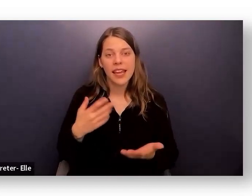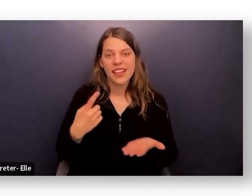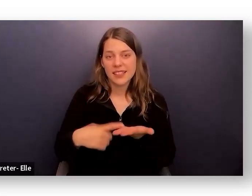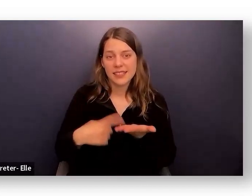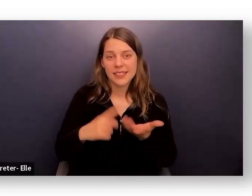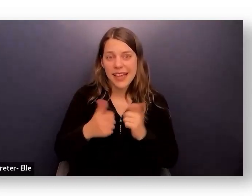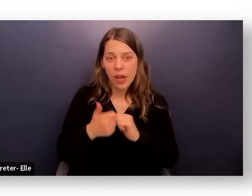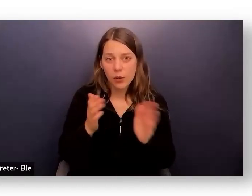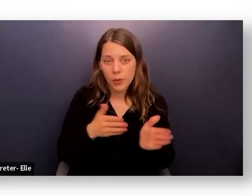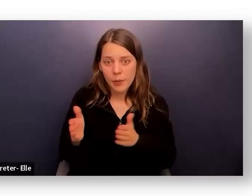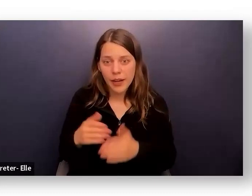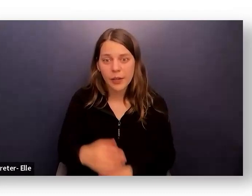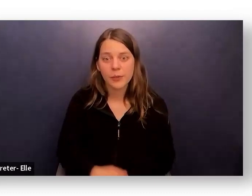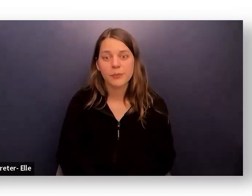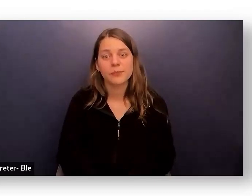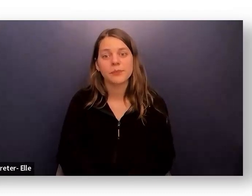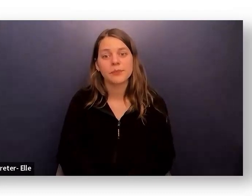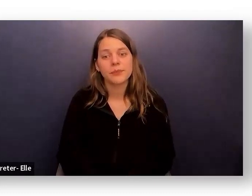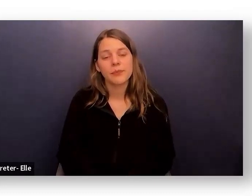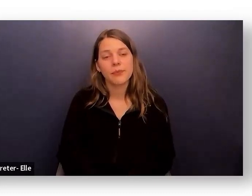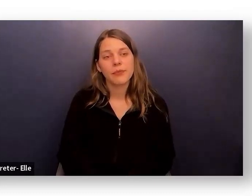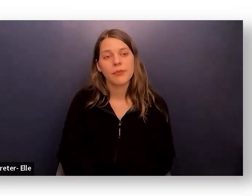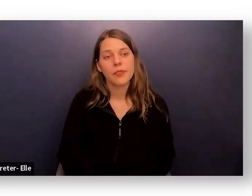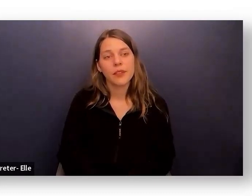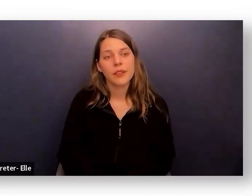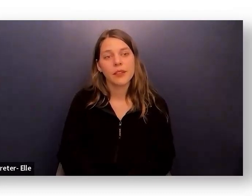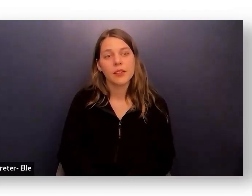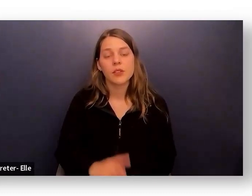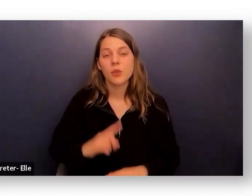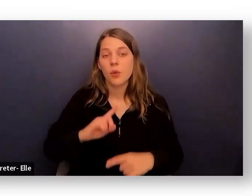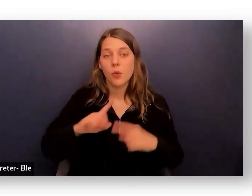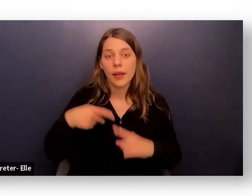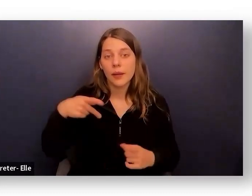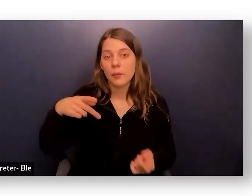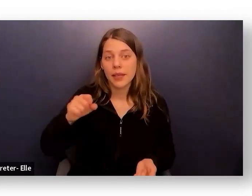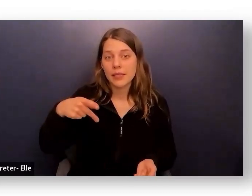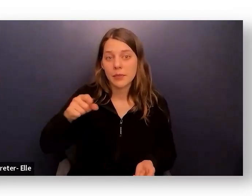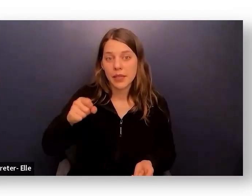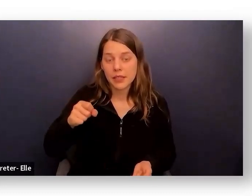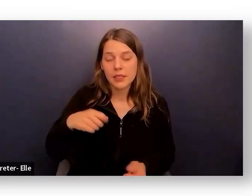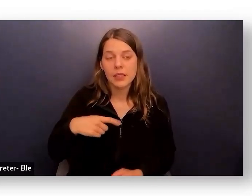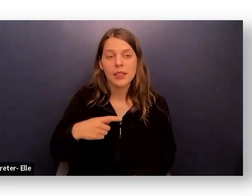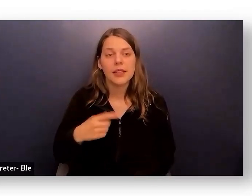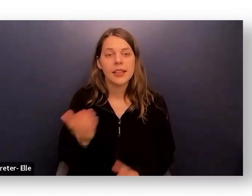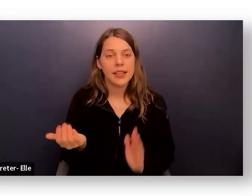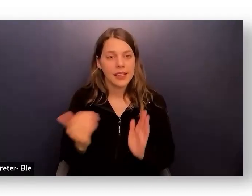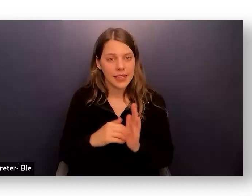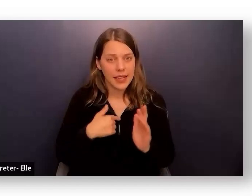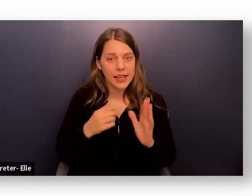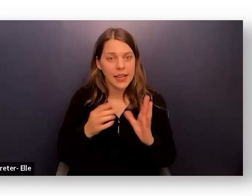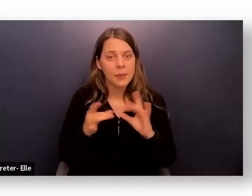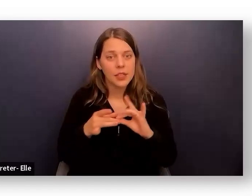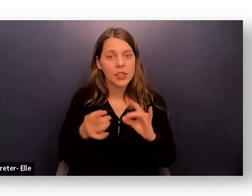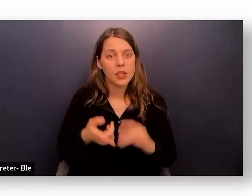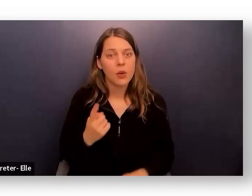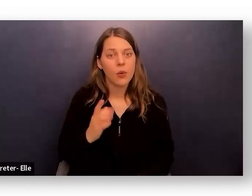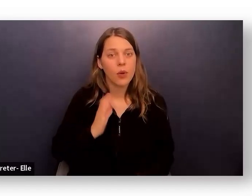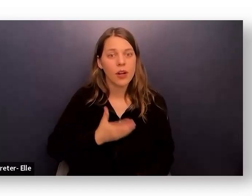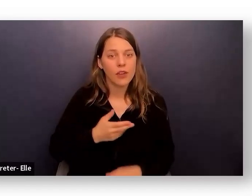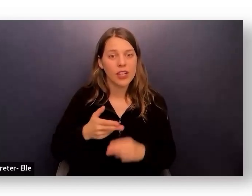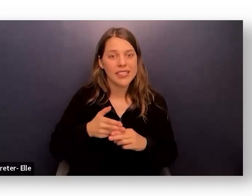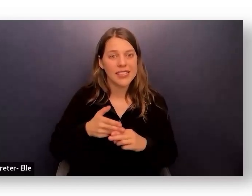esperar a nosotros y cómo nos preparamos. Entonces, cuando usamos un PSPS, que es una interrupción,